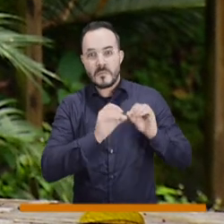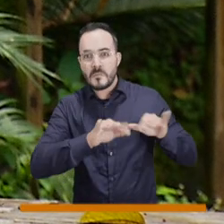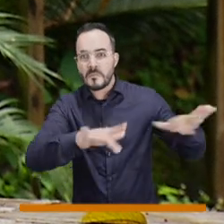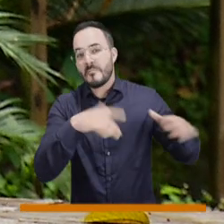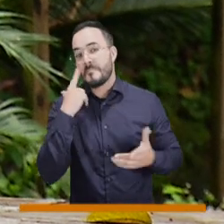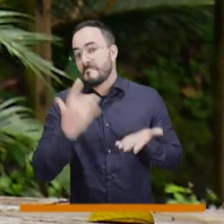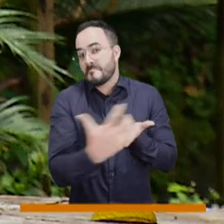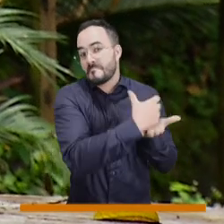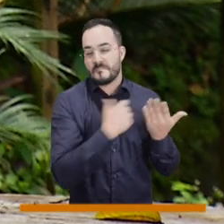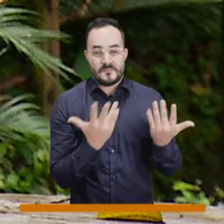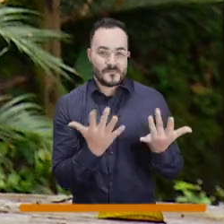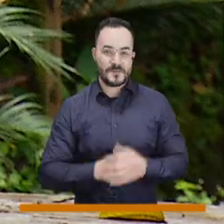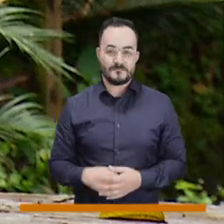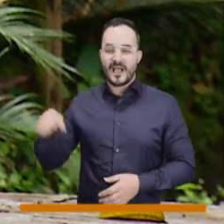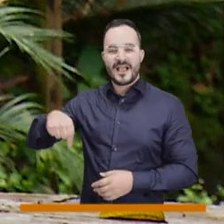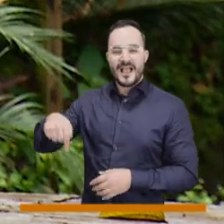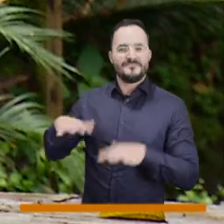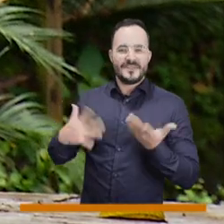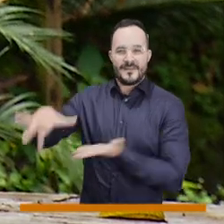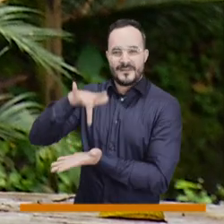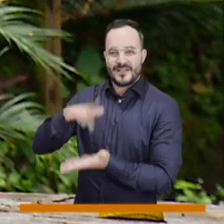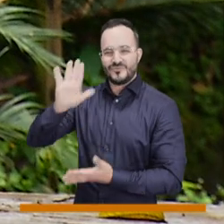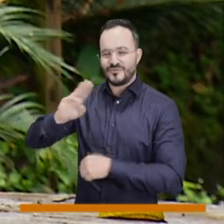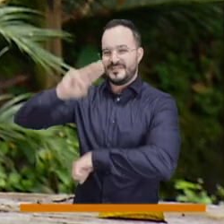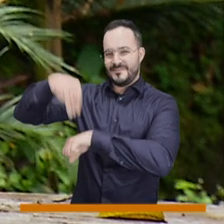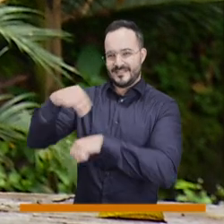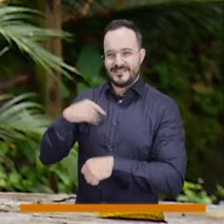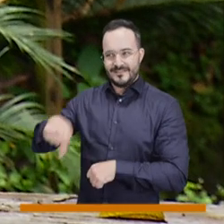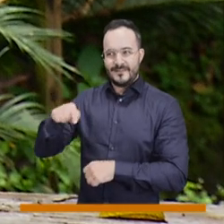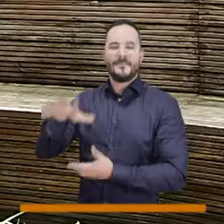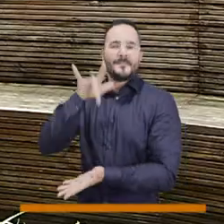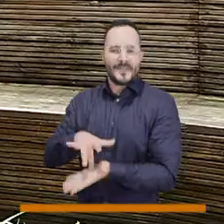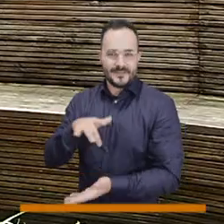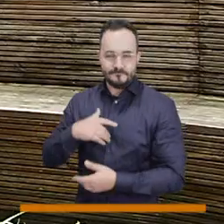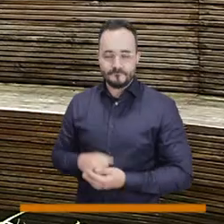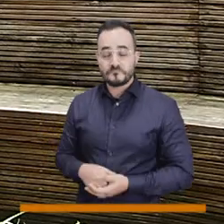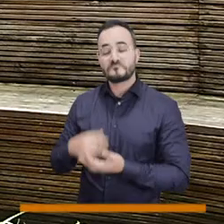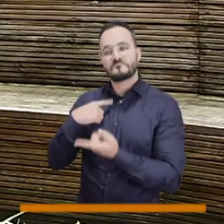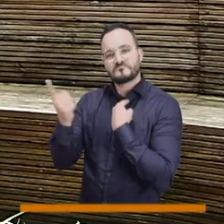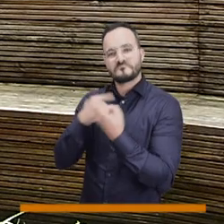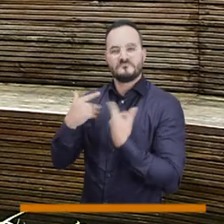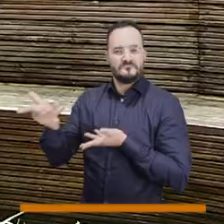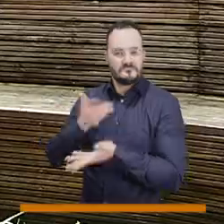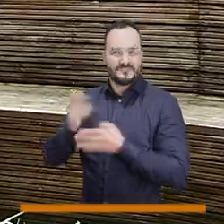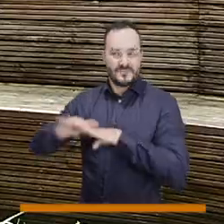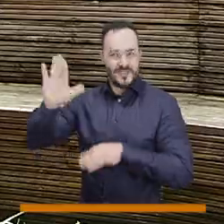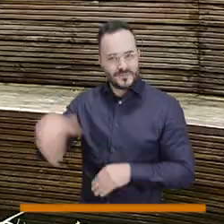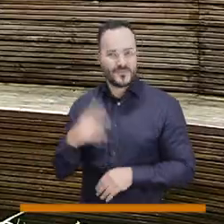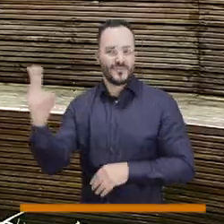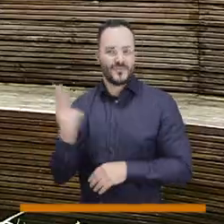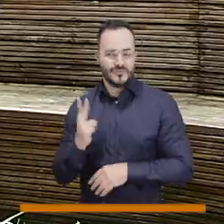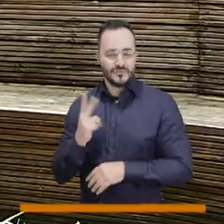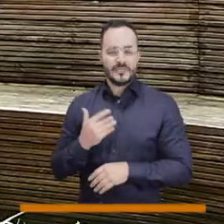Gracias, Camilo, y nosotros continuamos aquí desde el canal Parque Telemedellín con nuestros invitados y les quiero preguntar a los dos